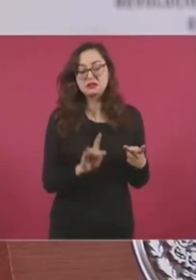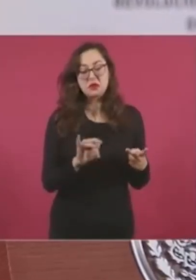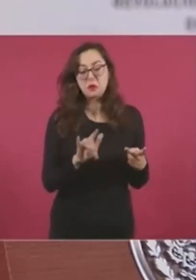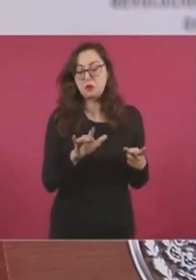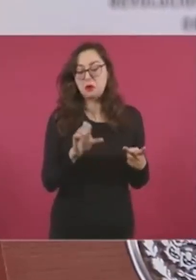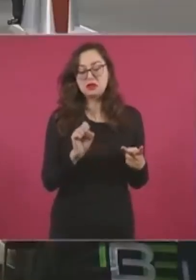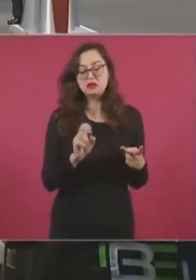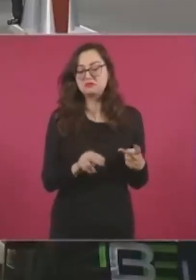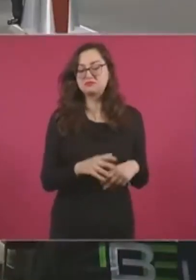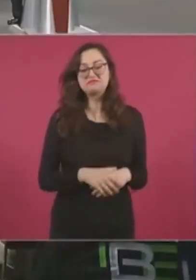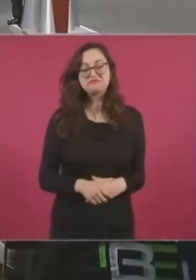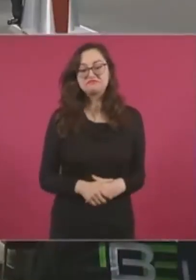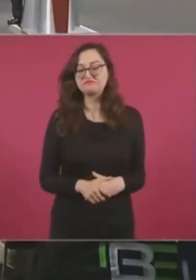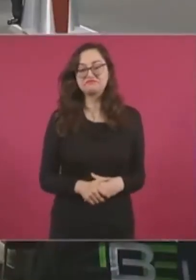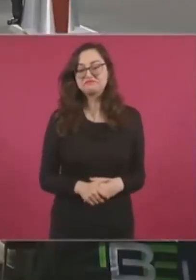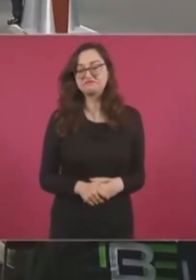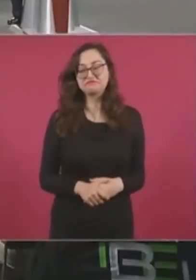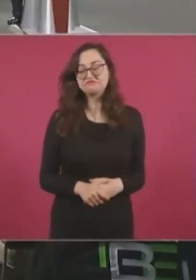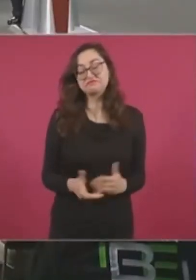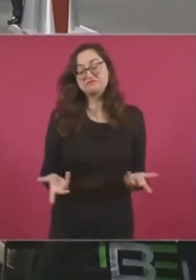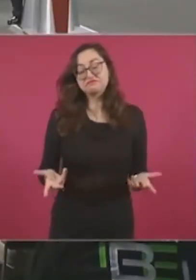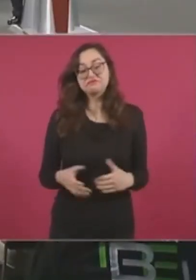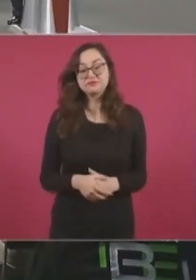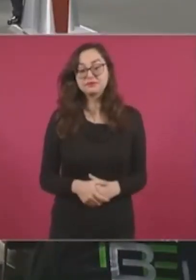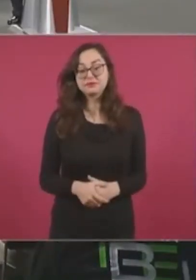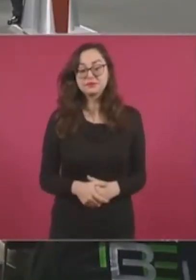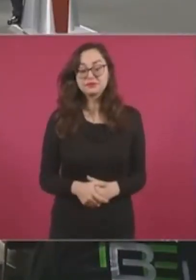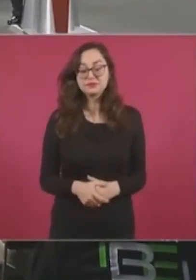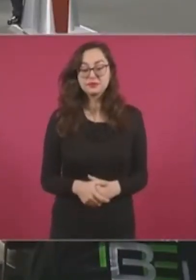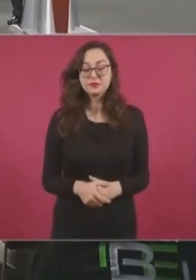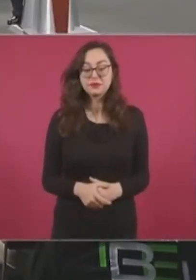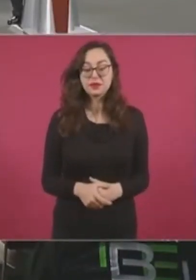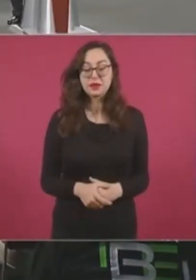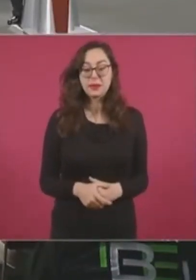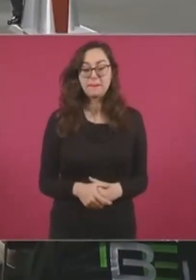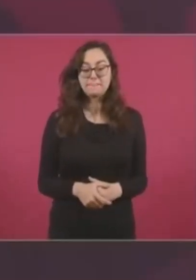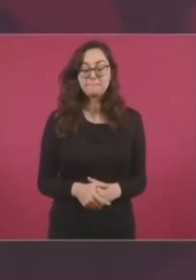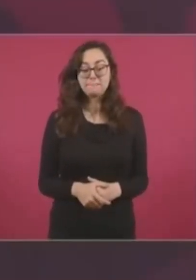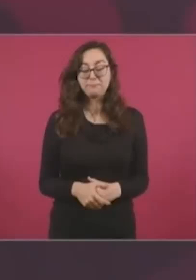Que ayude todo esto, ¿no? Y no